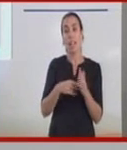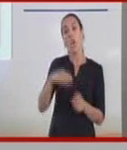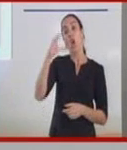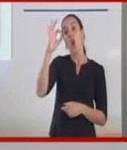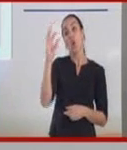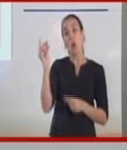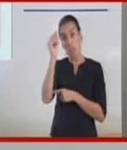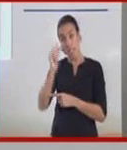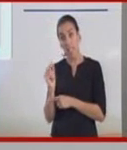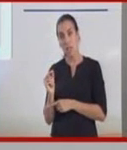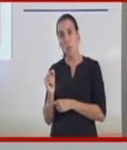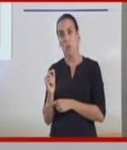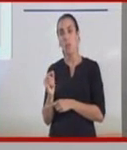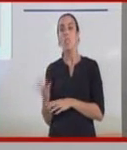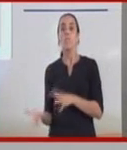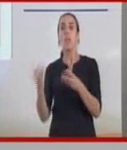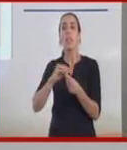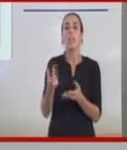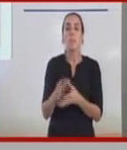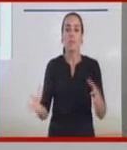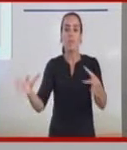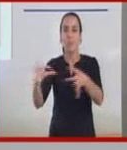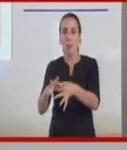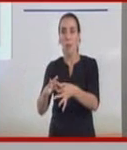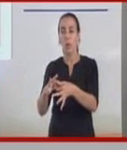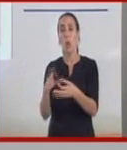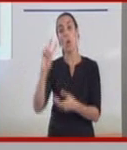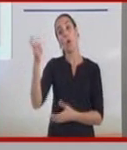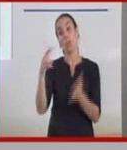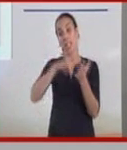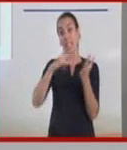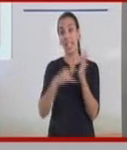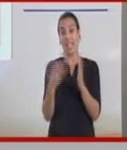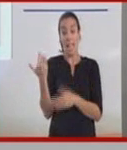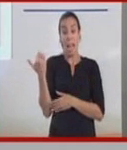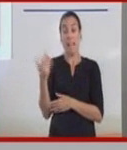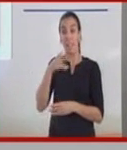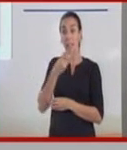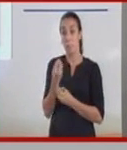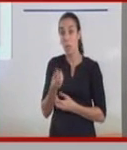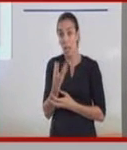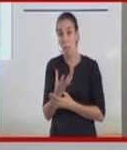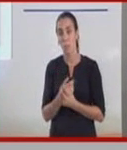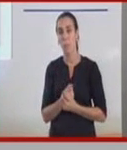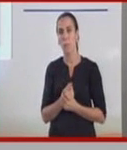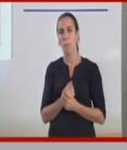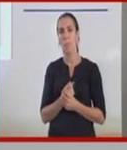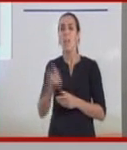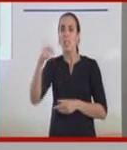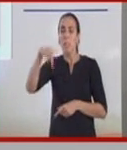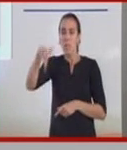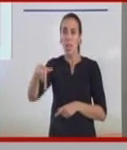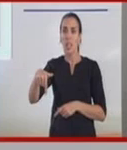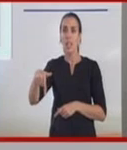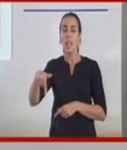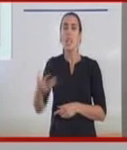es perfectamente compatible con las técnicas que os he ido contando en la diapositiva anterior, ¿no? Aquí, además, en el taller de codiseño